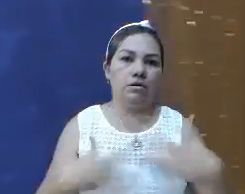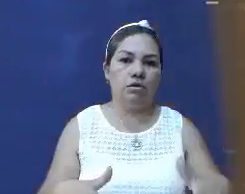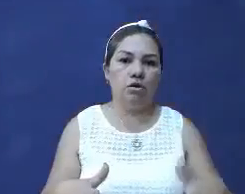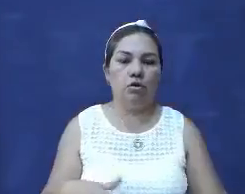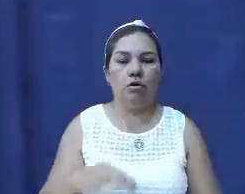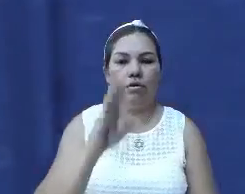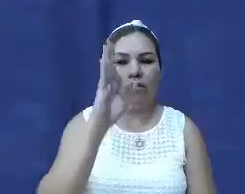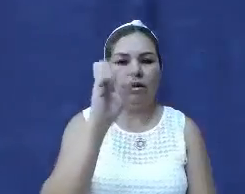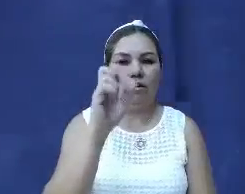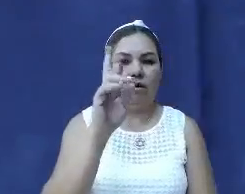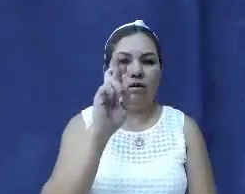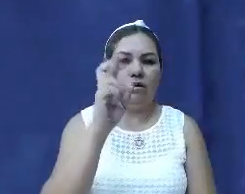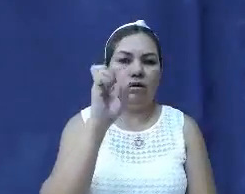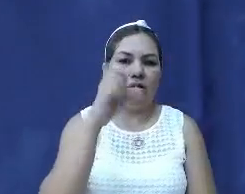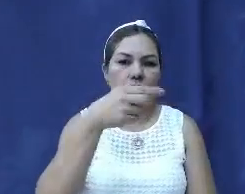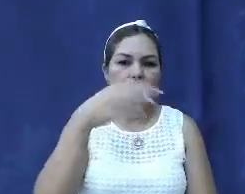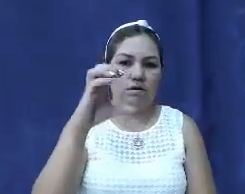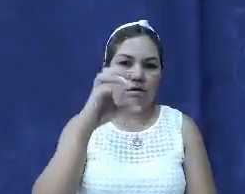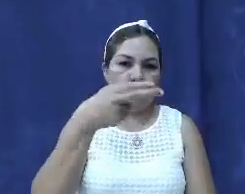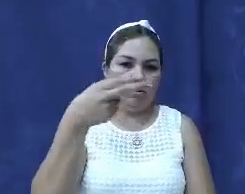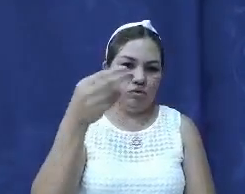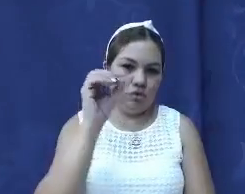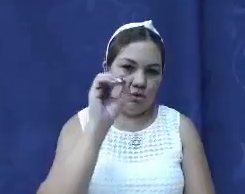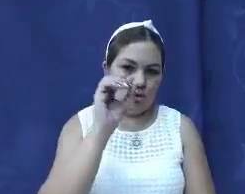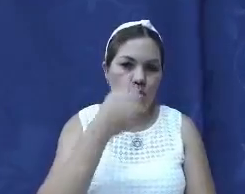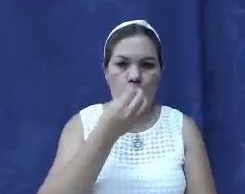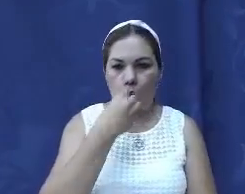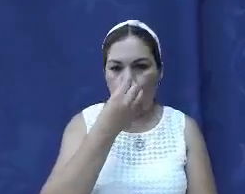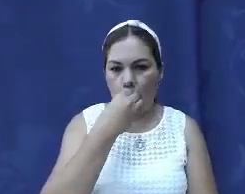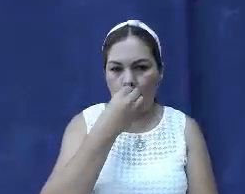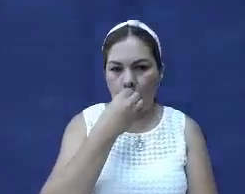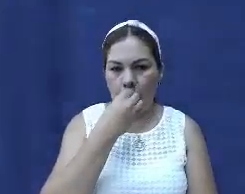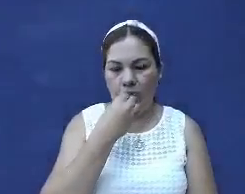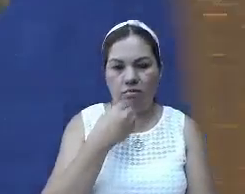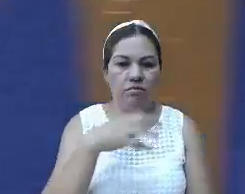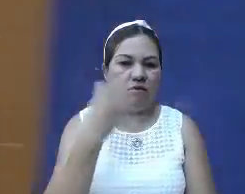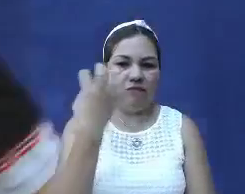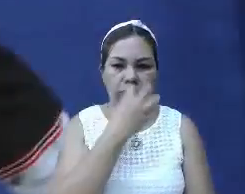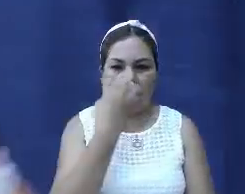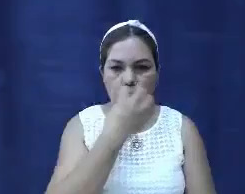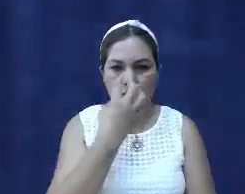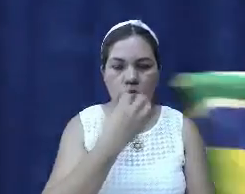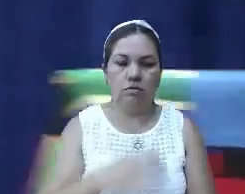aún de comer lo más inmundo.